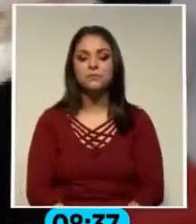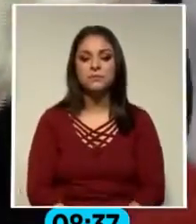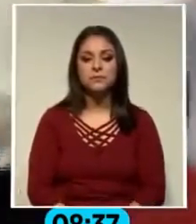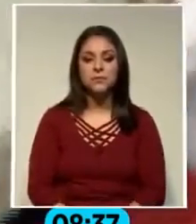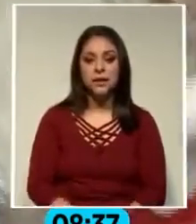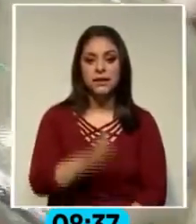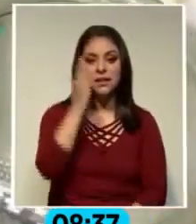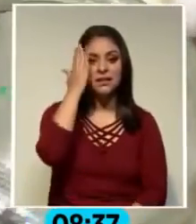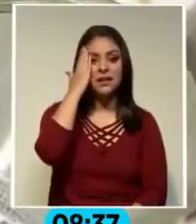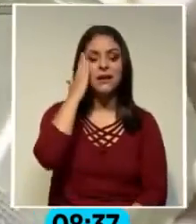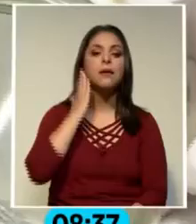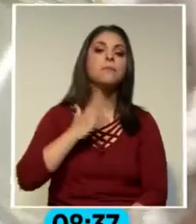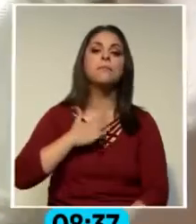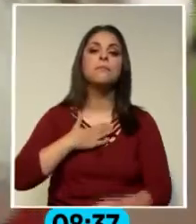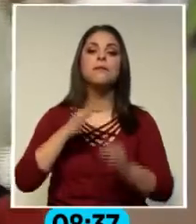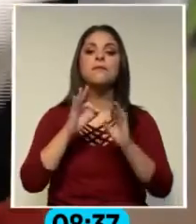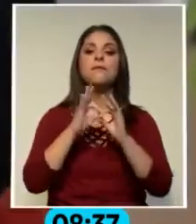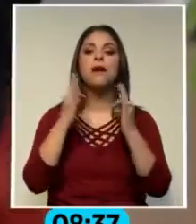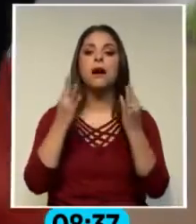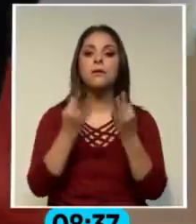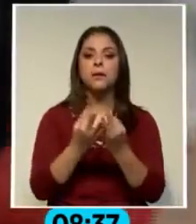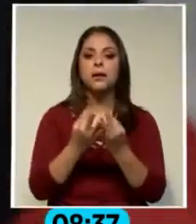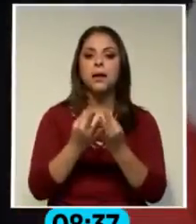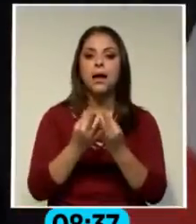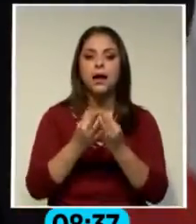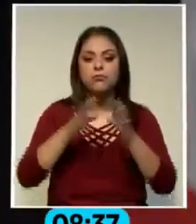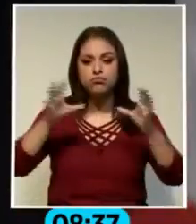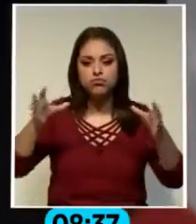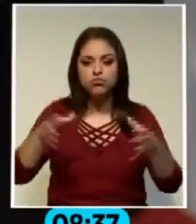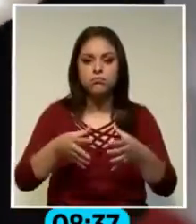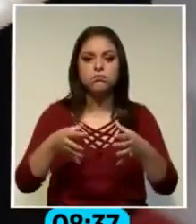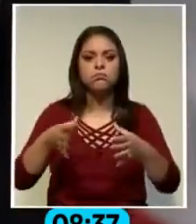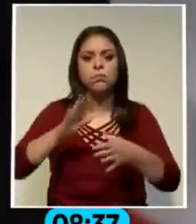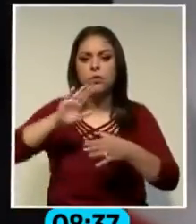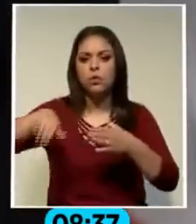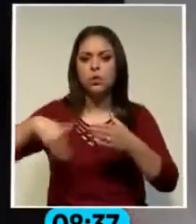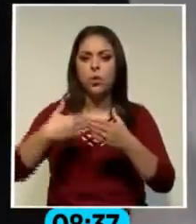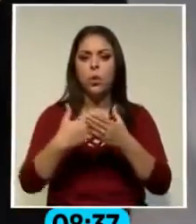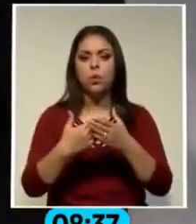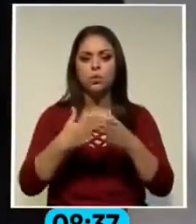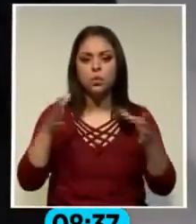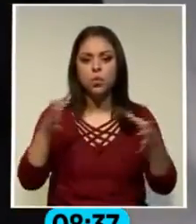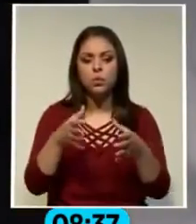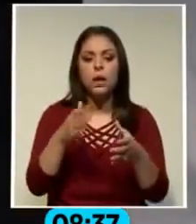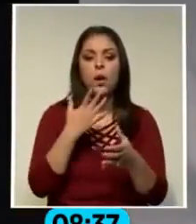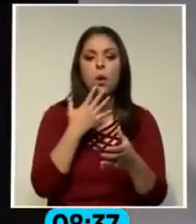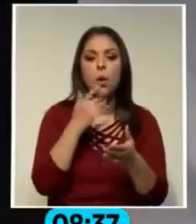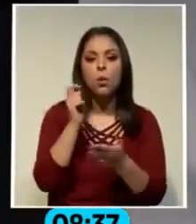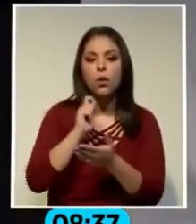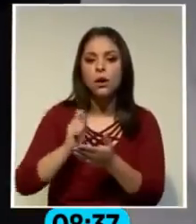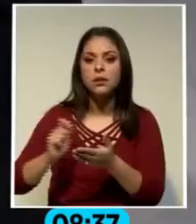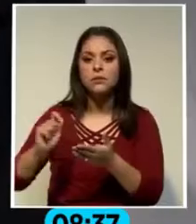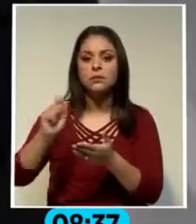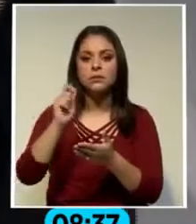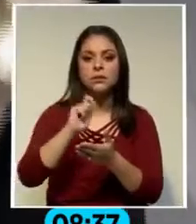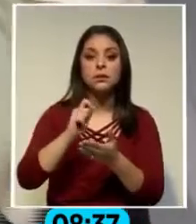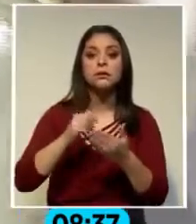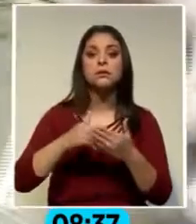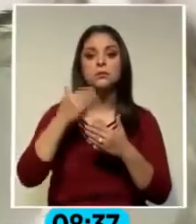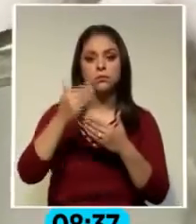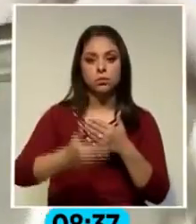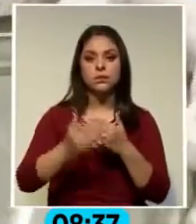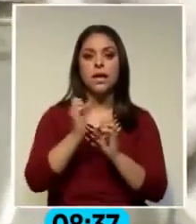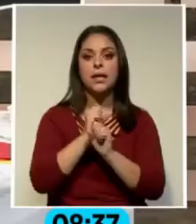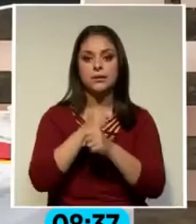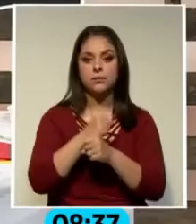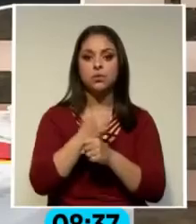colorear todos los miembros, es una actividad muy bonita. Y luego podemos utilizar los dibujitos que coloreamos y crear un cuento. ¿Qué le